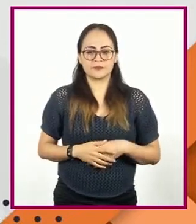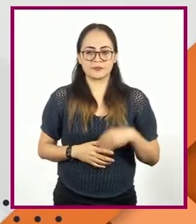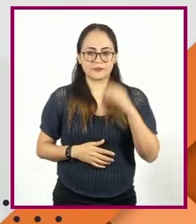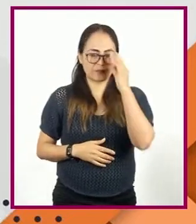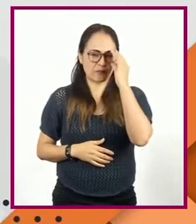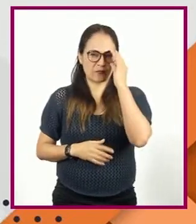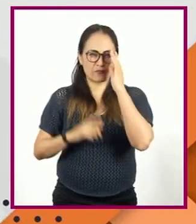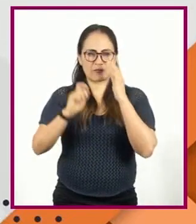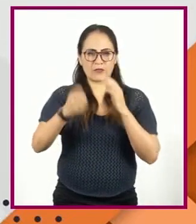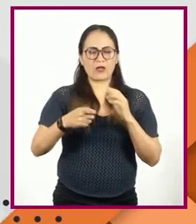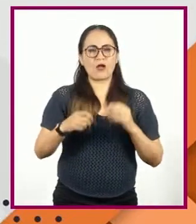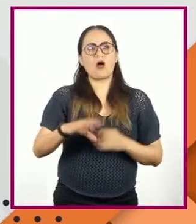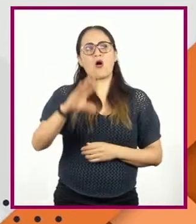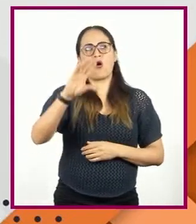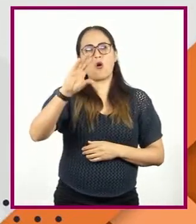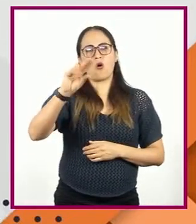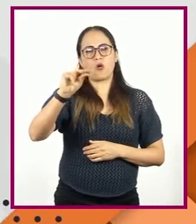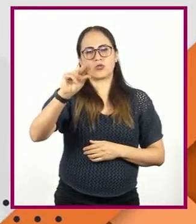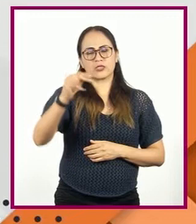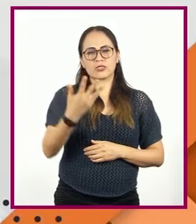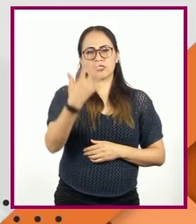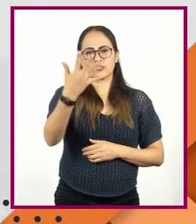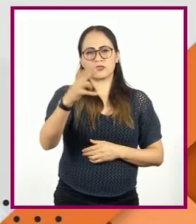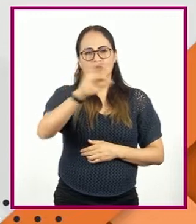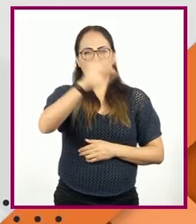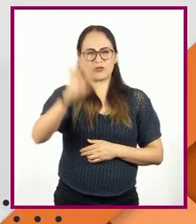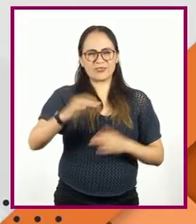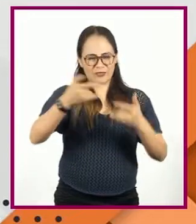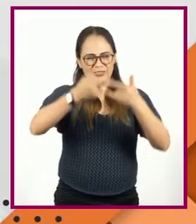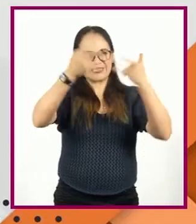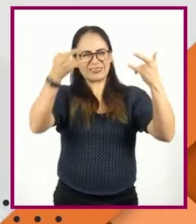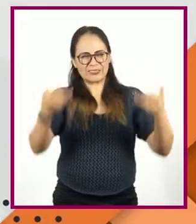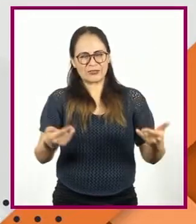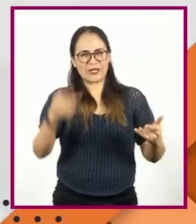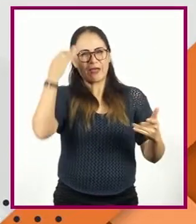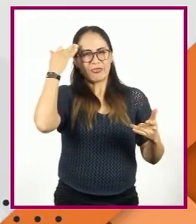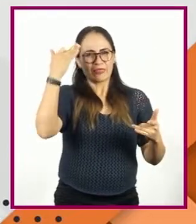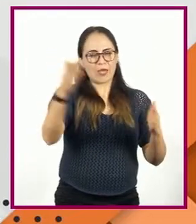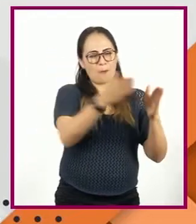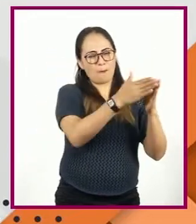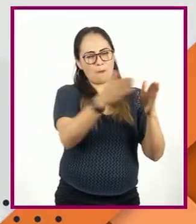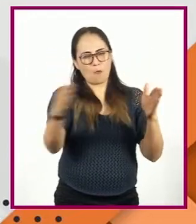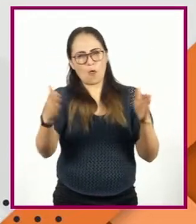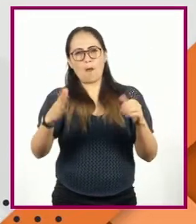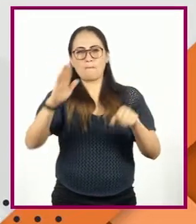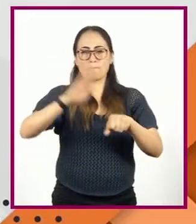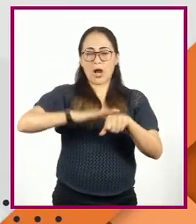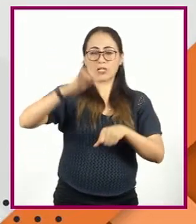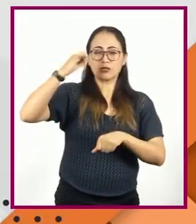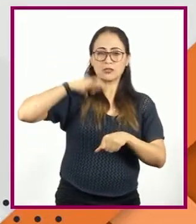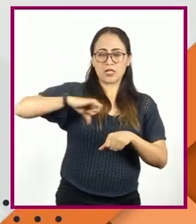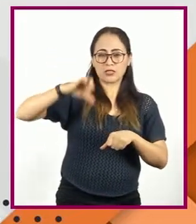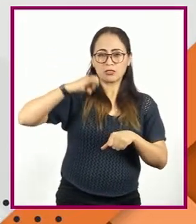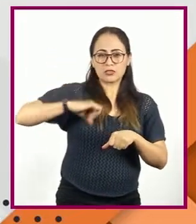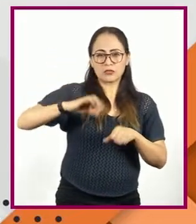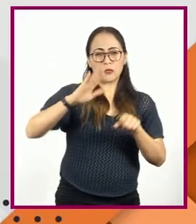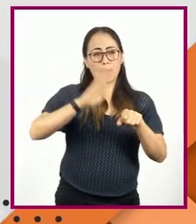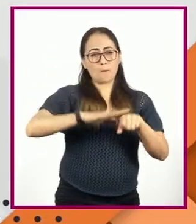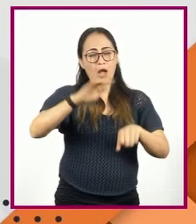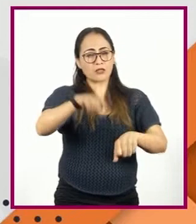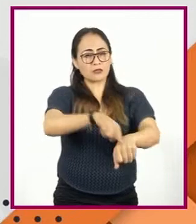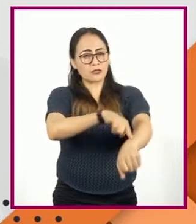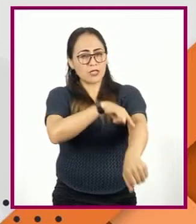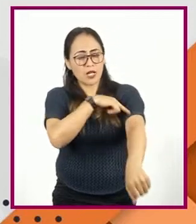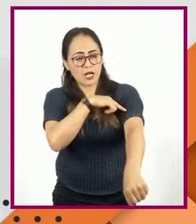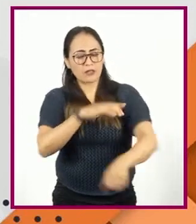el 85% de nuestra historia. Se trata del periodo más antiguo y extenso. Los 4 milenios